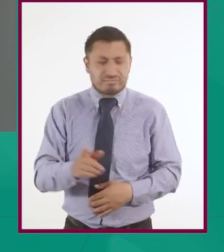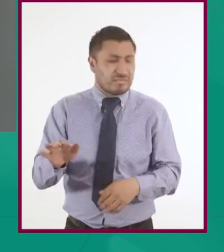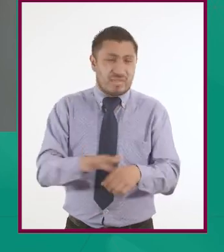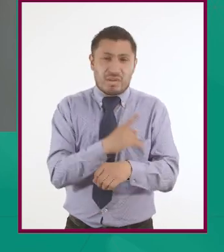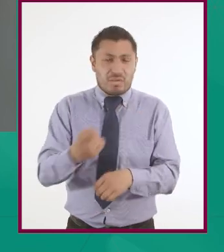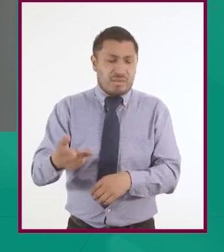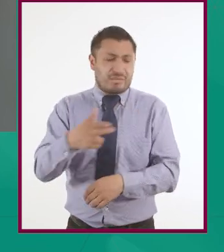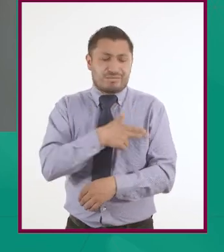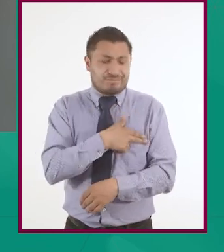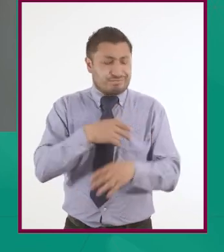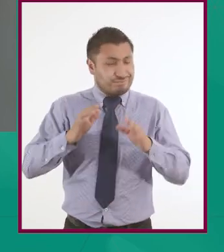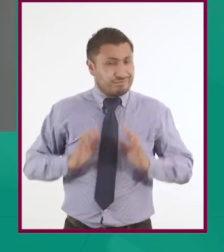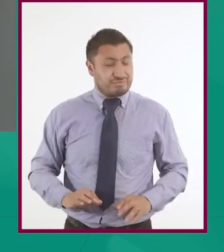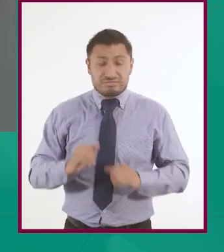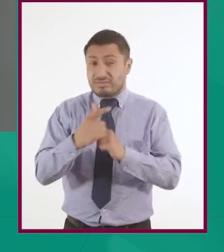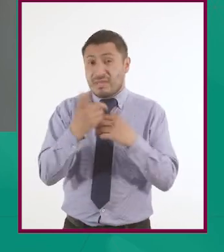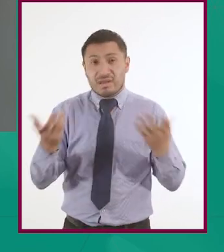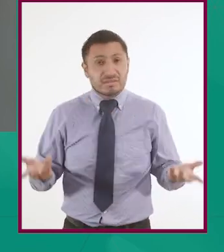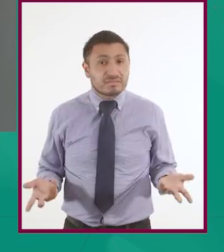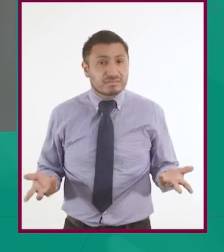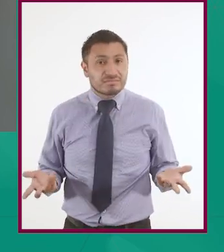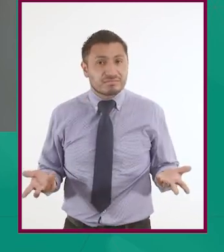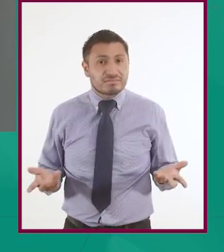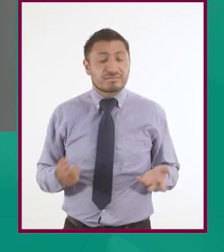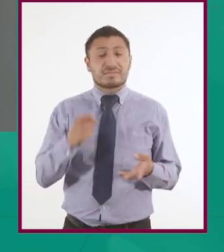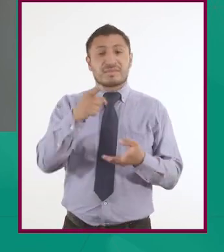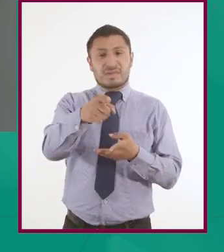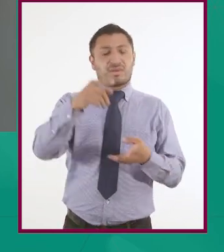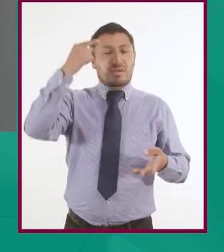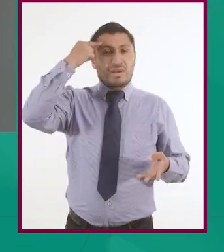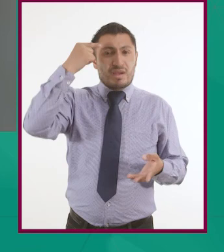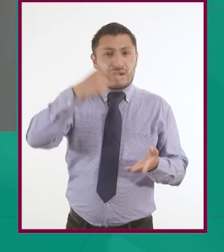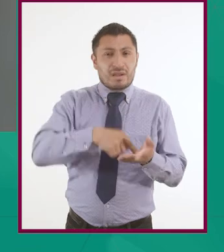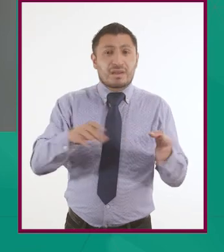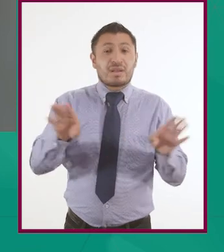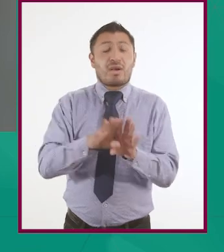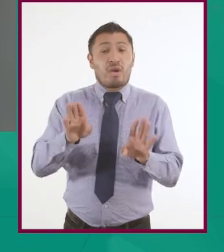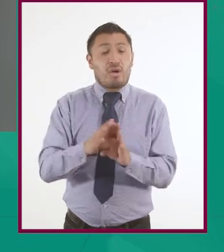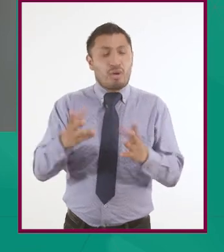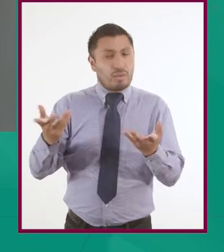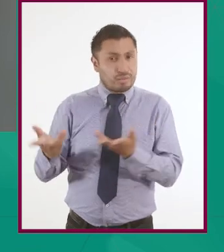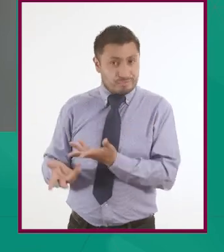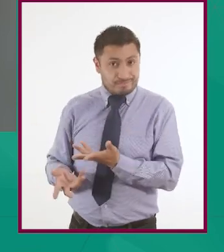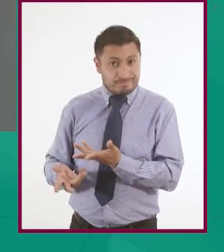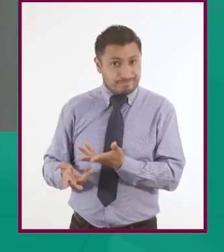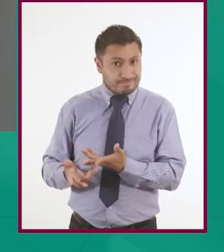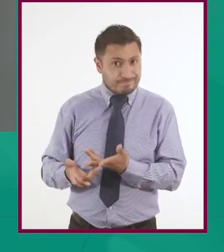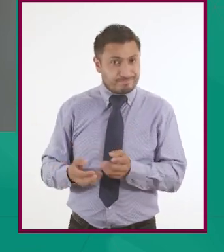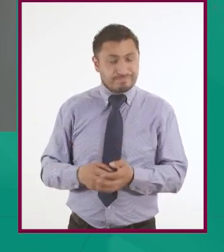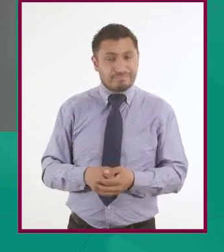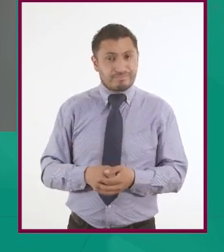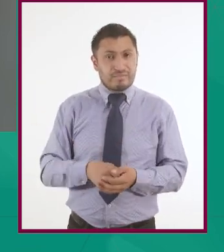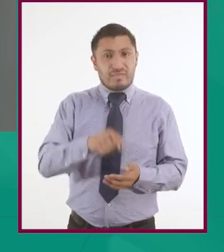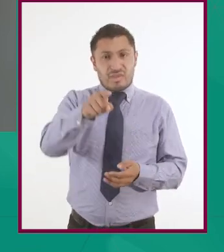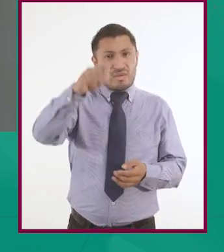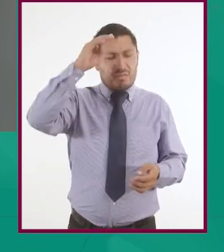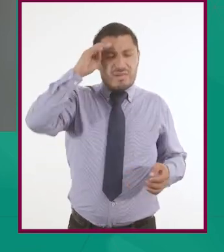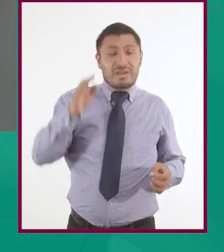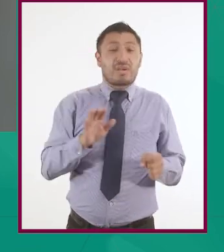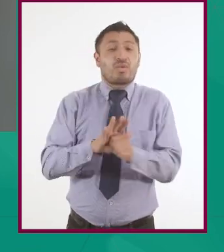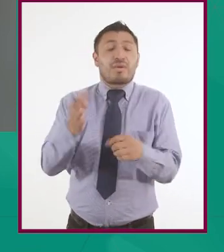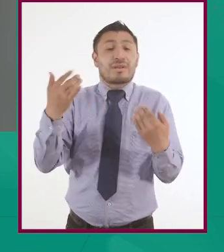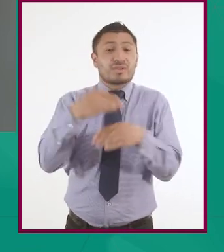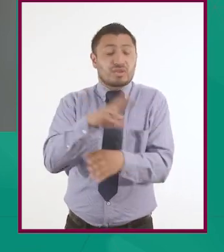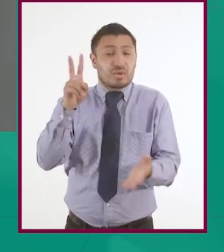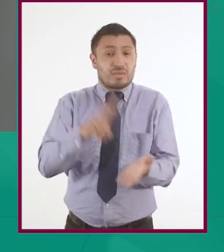lesiones de otra persona? ¿Cómo se te ocurre que puede ser este manejo? ¿Qué piensas del